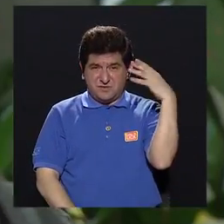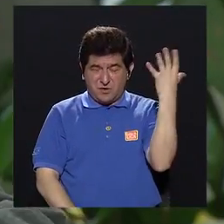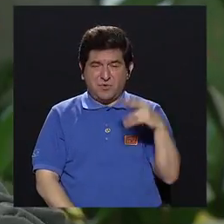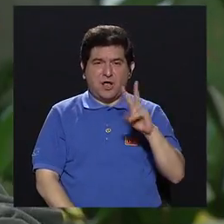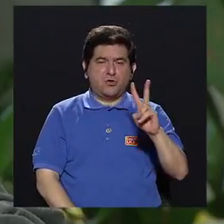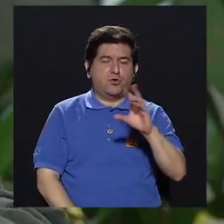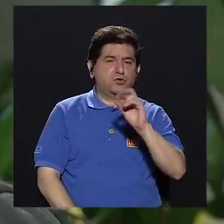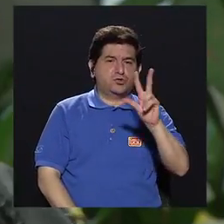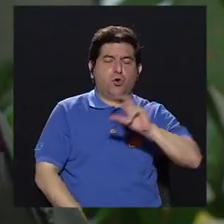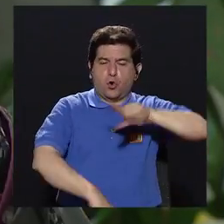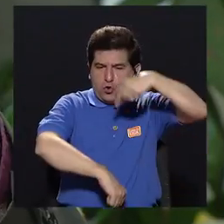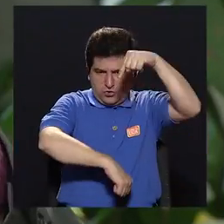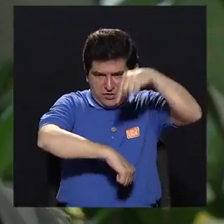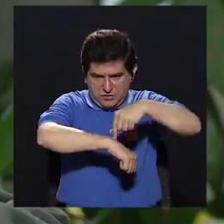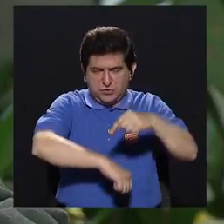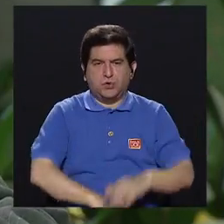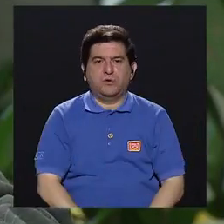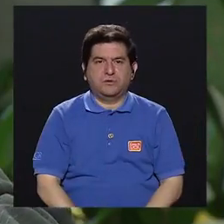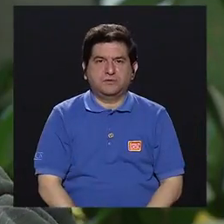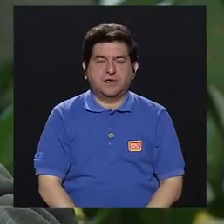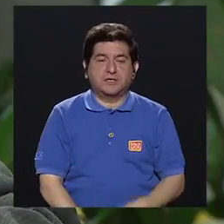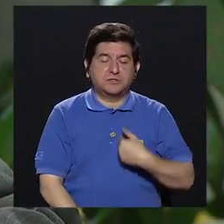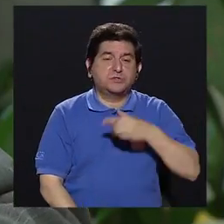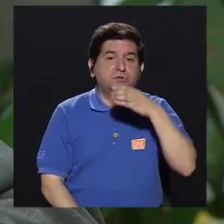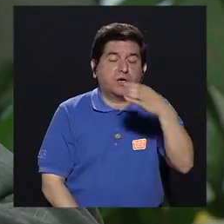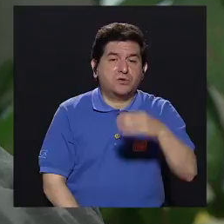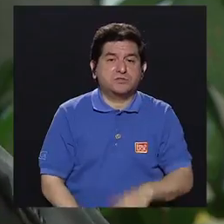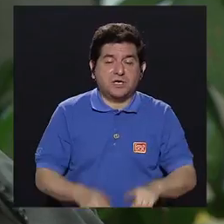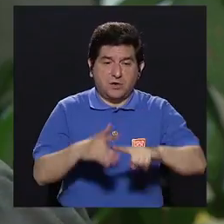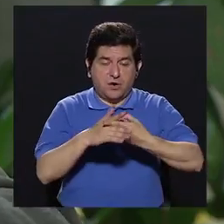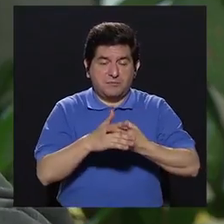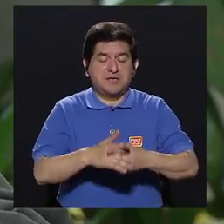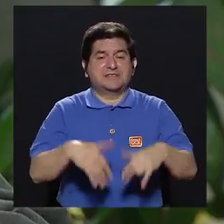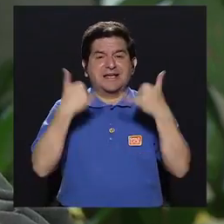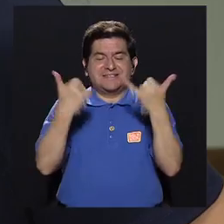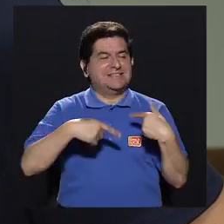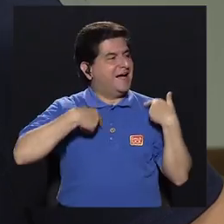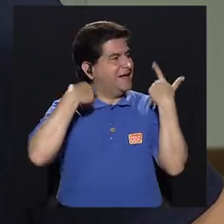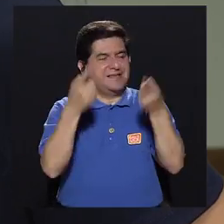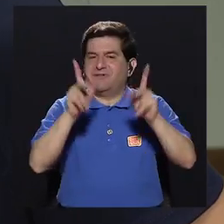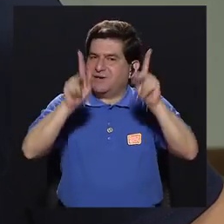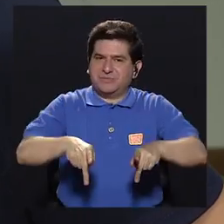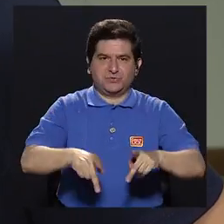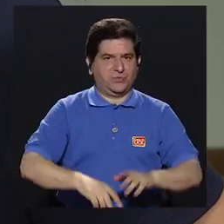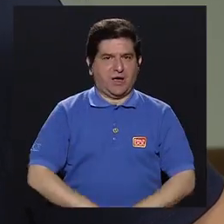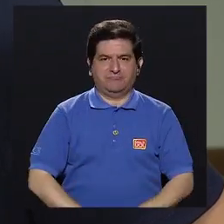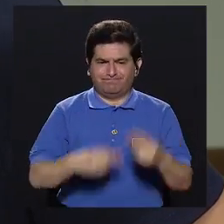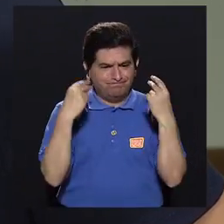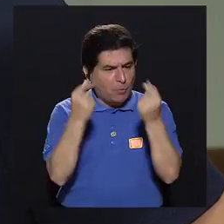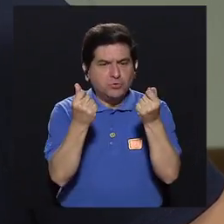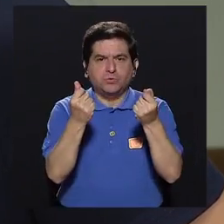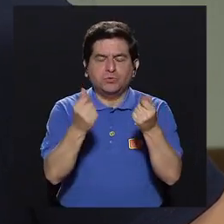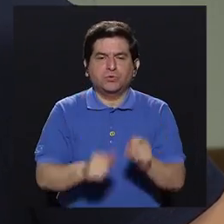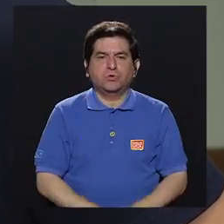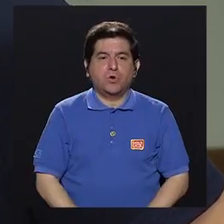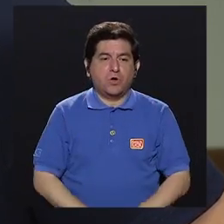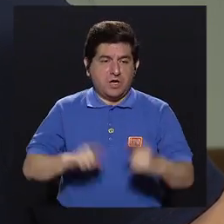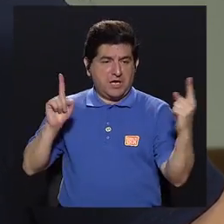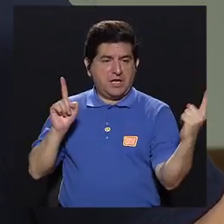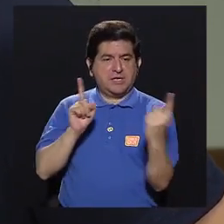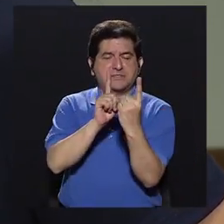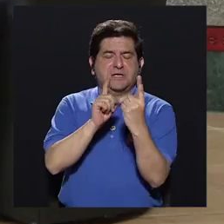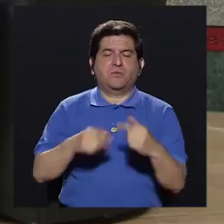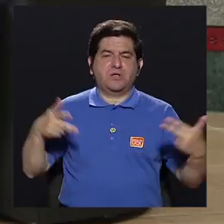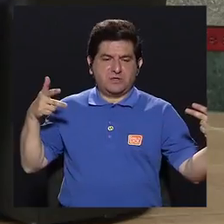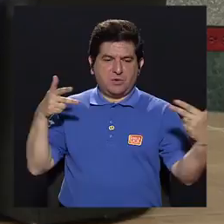ambulancia me va a durar 2, 3 horas en llegar, yo recomiendo que empiecen el traslado desde ya. Que comiencen el traslado y que se tope la ambulancia